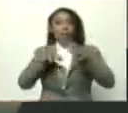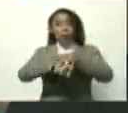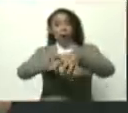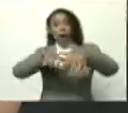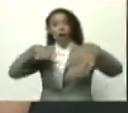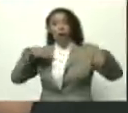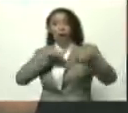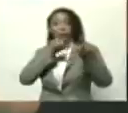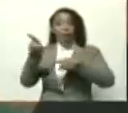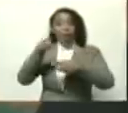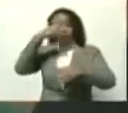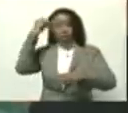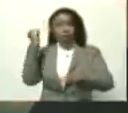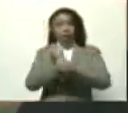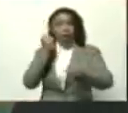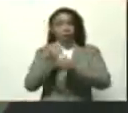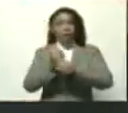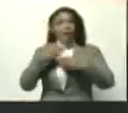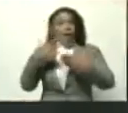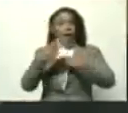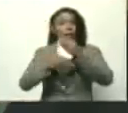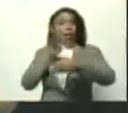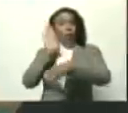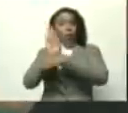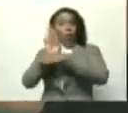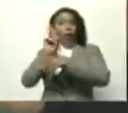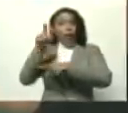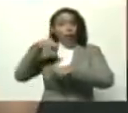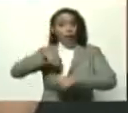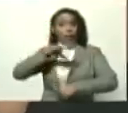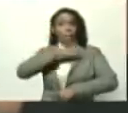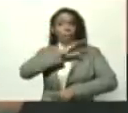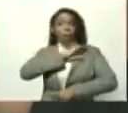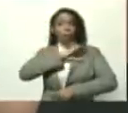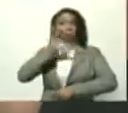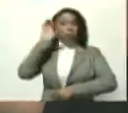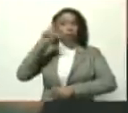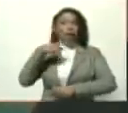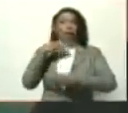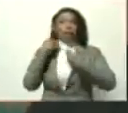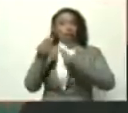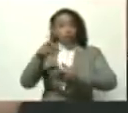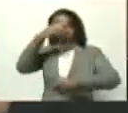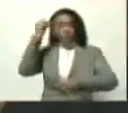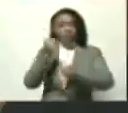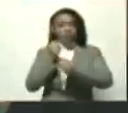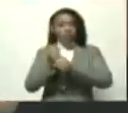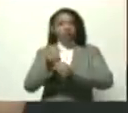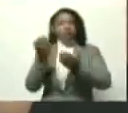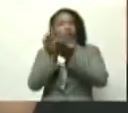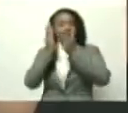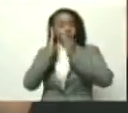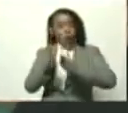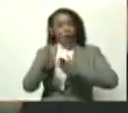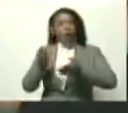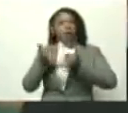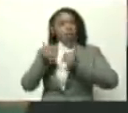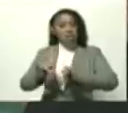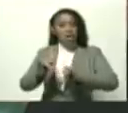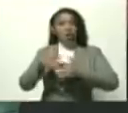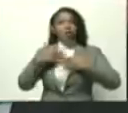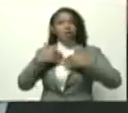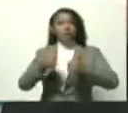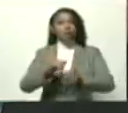de ellos trabajadores que fueron acogidos por esta patria, que esta patria les dio sustento, les dio trabajo, les dio escuelas a sus hijos, les dio